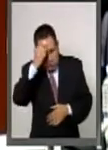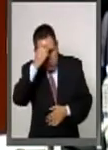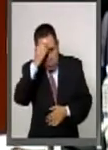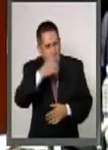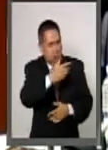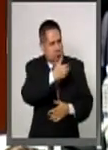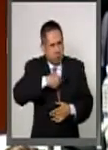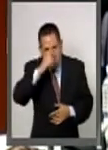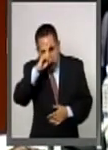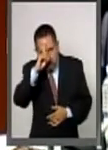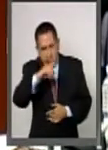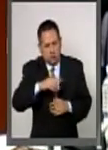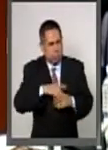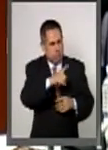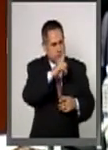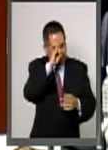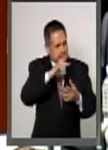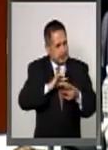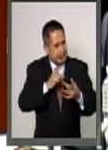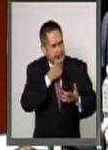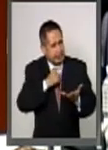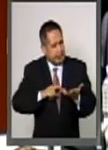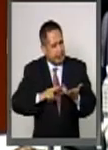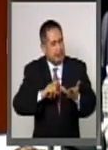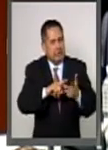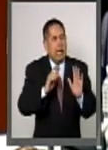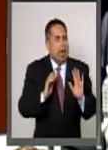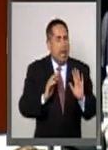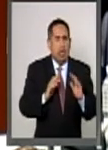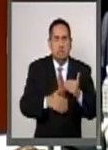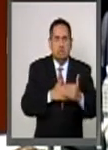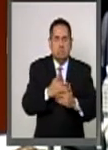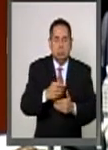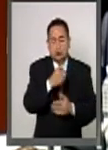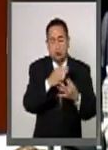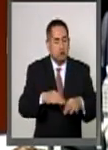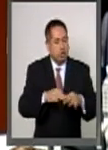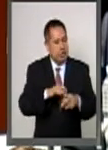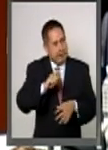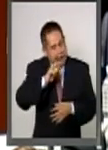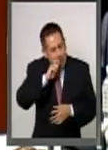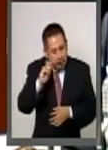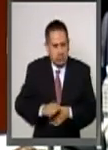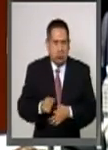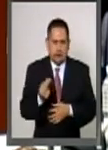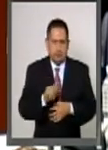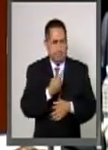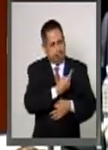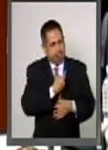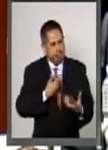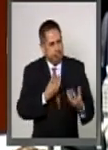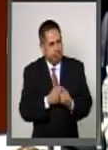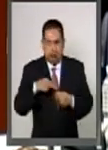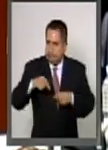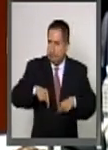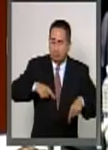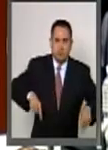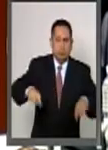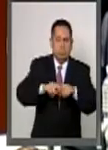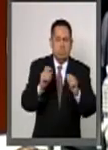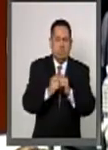tu consejo, de tu orientación y de sobre todo de tu gran amistad que pudiste hacer aquí